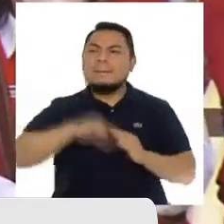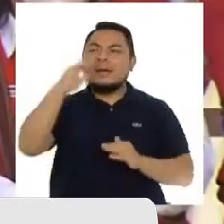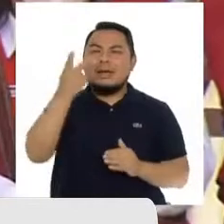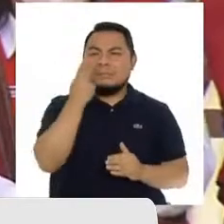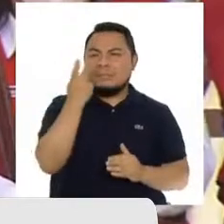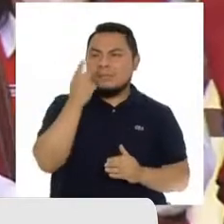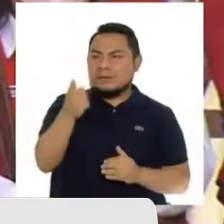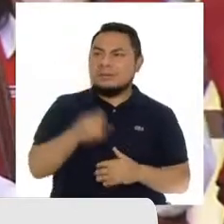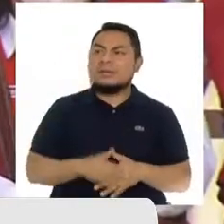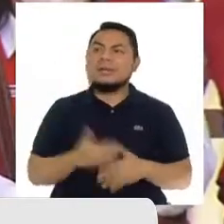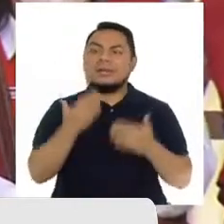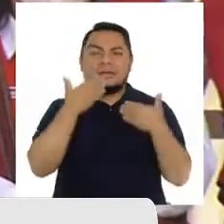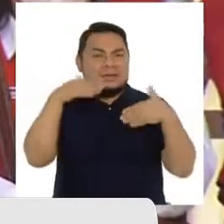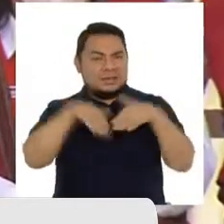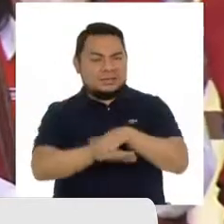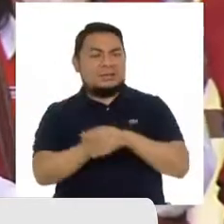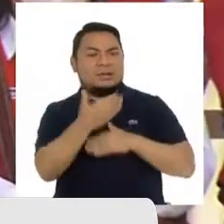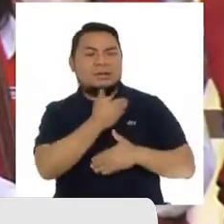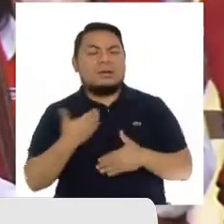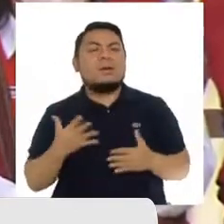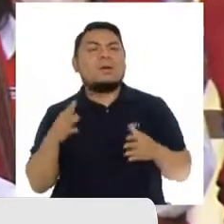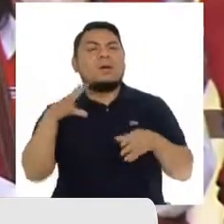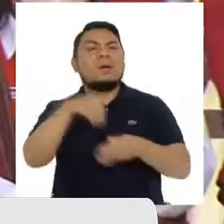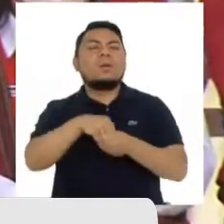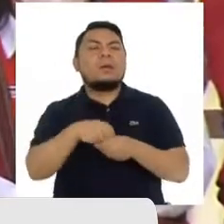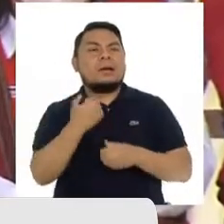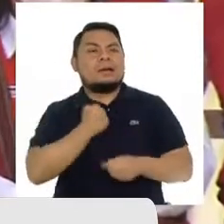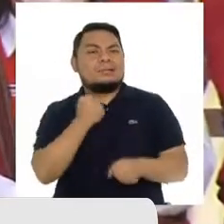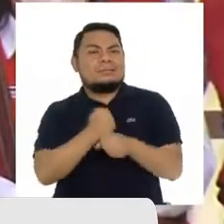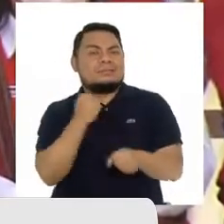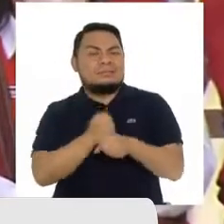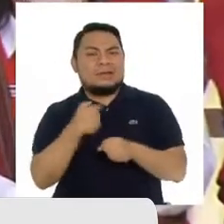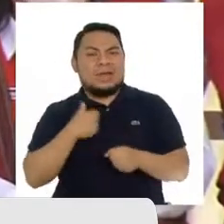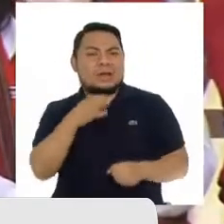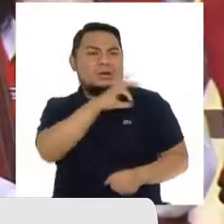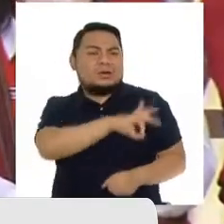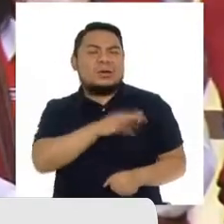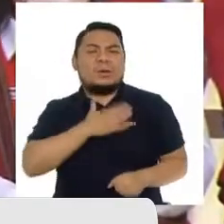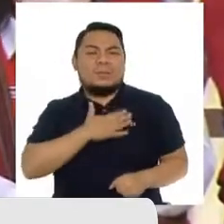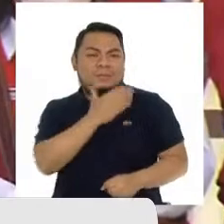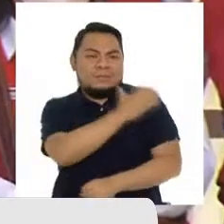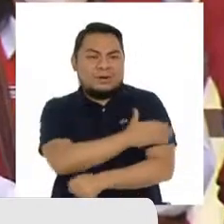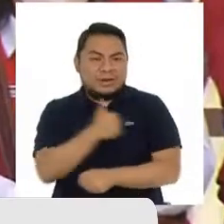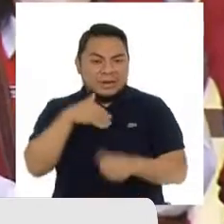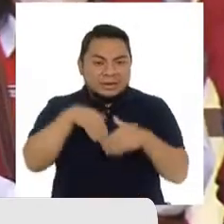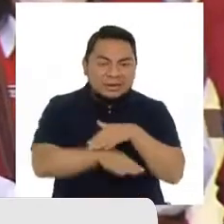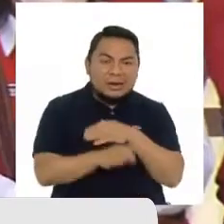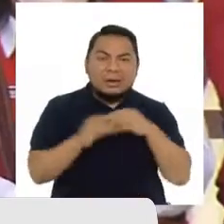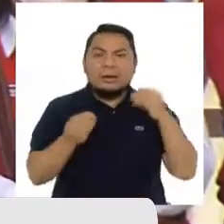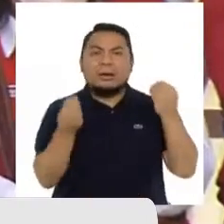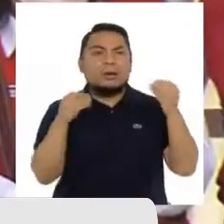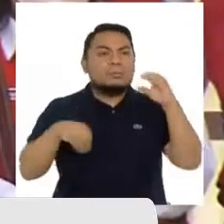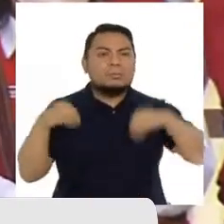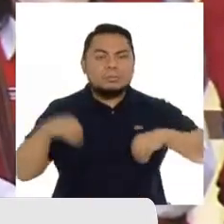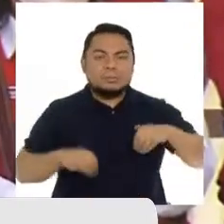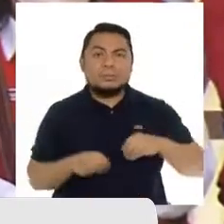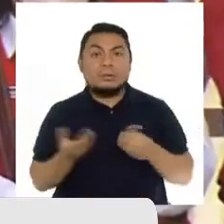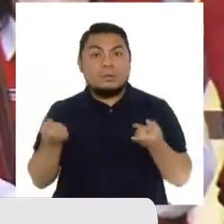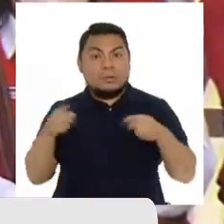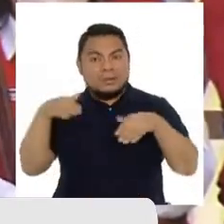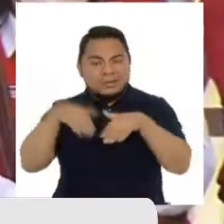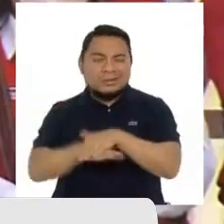que entra al estado para ocupar un puesto para velar por sus intereses particulares y cuando ingresa